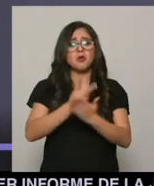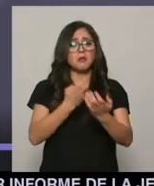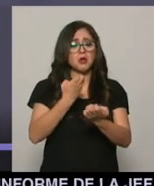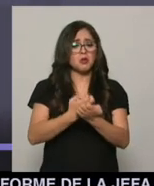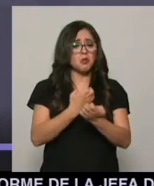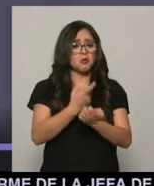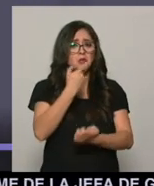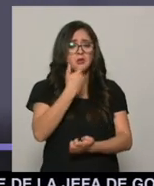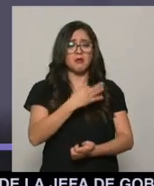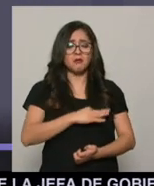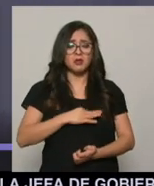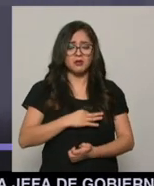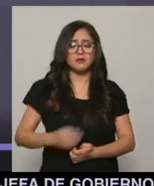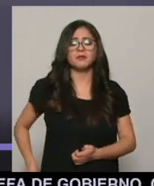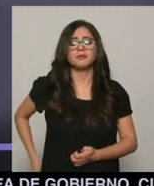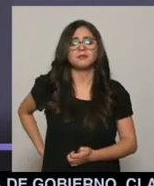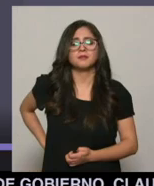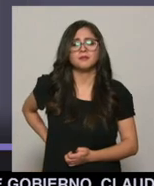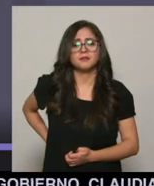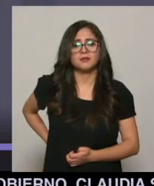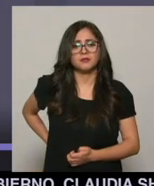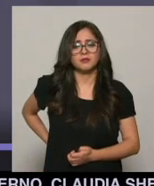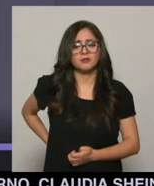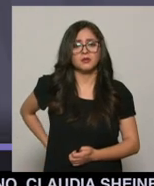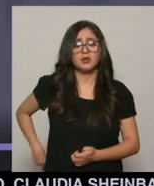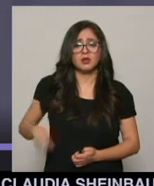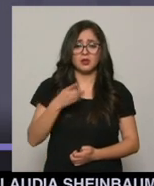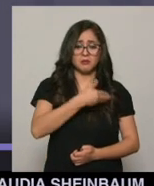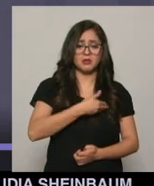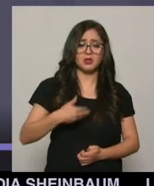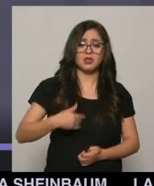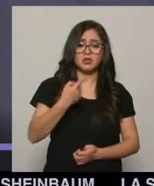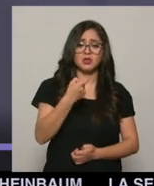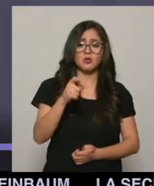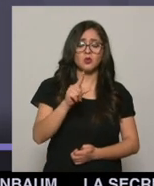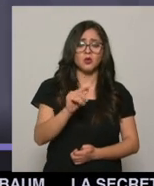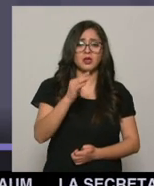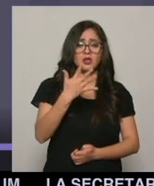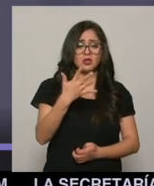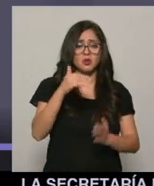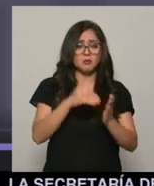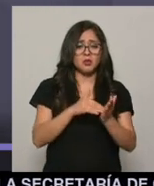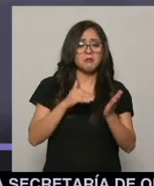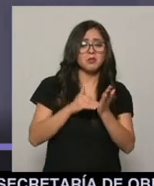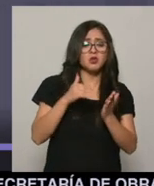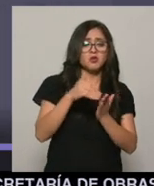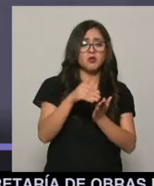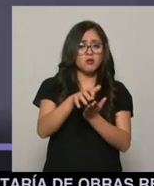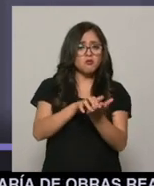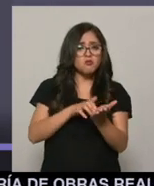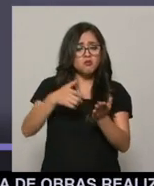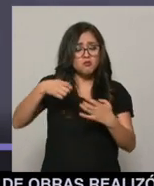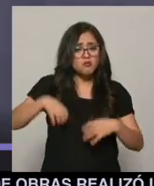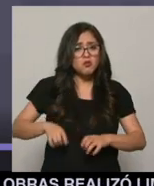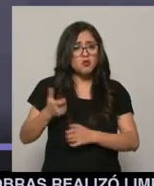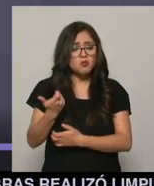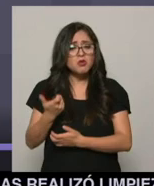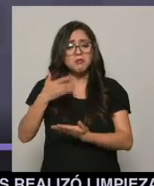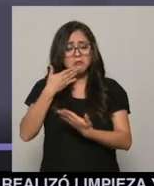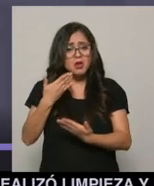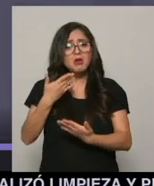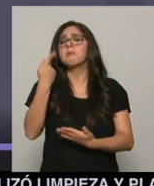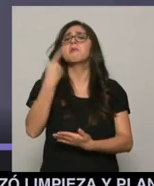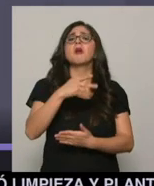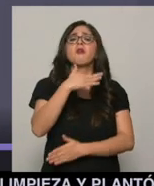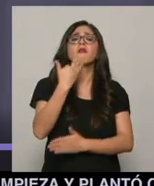El presidente dice que hay 145,000 millones de pesos en ahorros, pero lo que vemos es que hay un desabasto de medicinas.